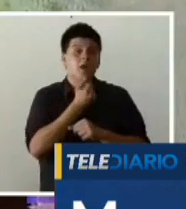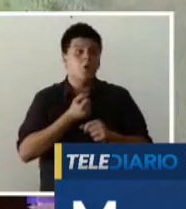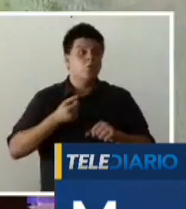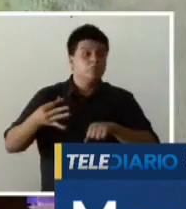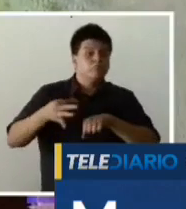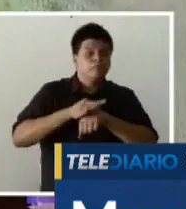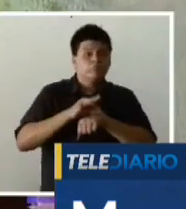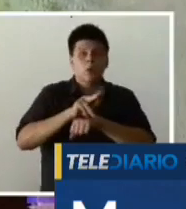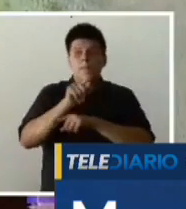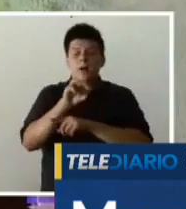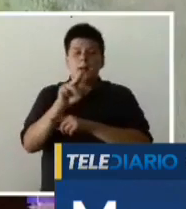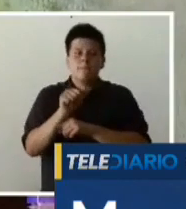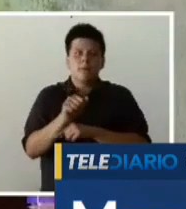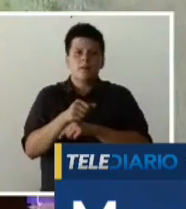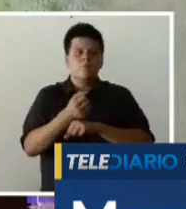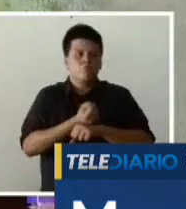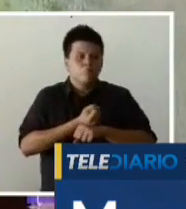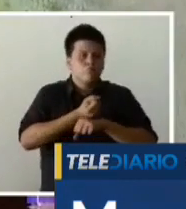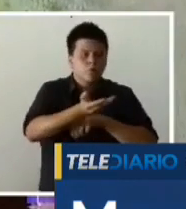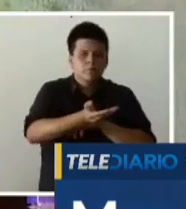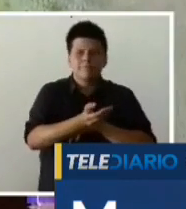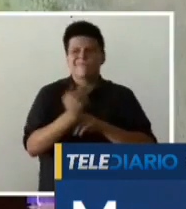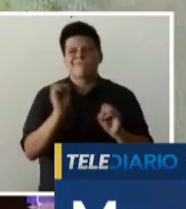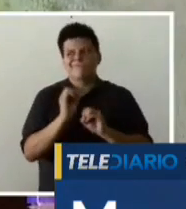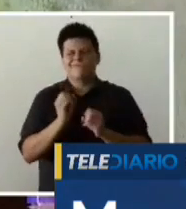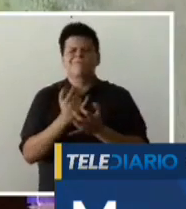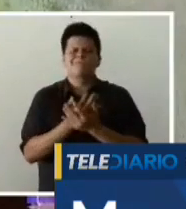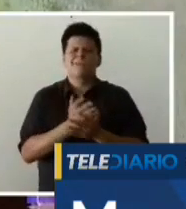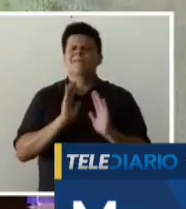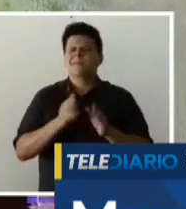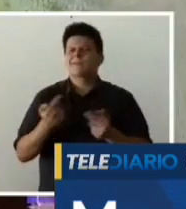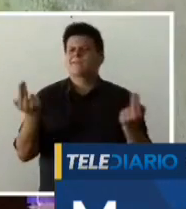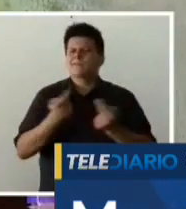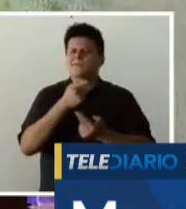servir. Así que hoy es el momento, ayúdanos a donar plasma.